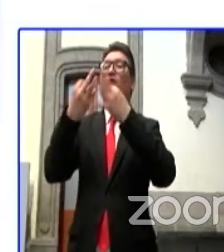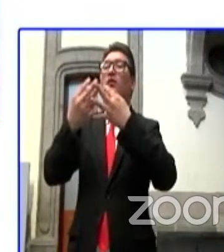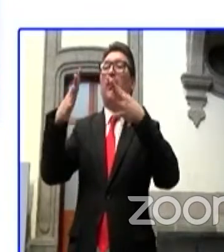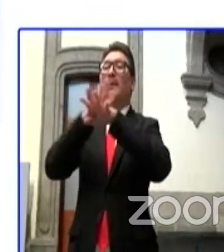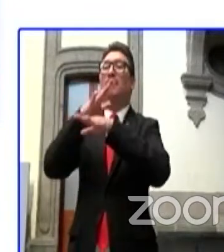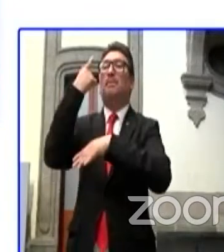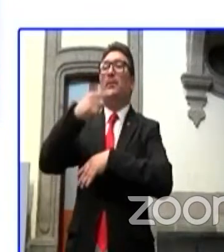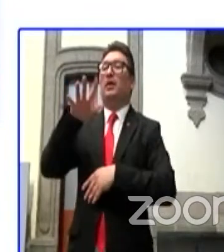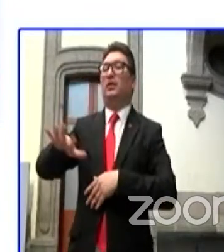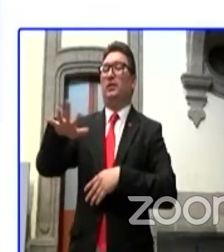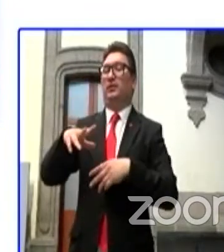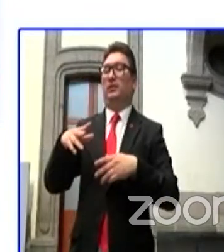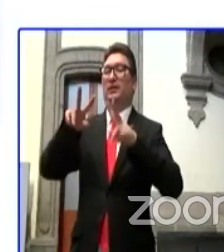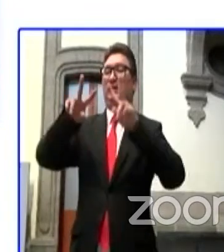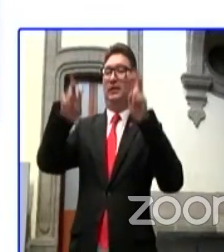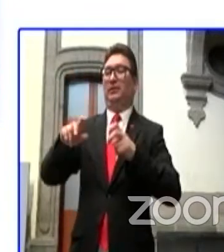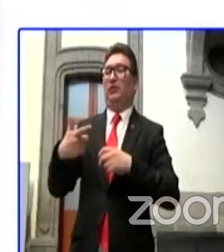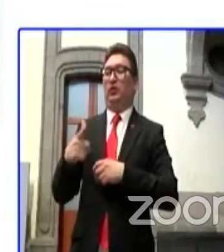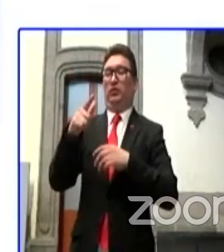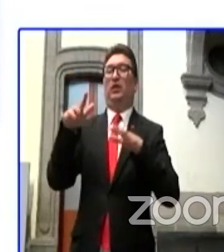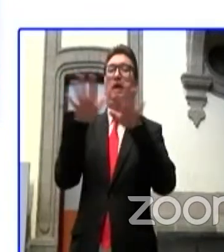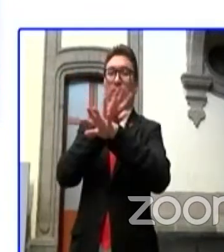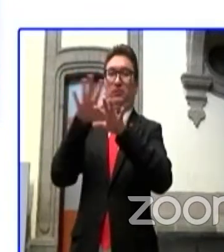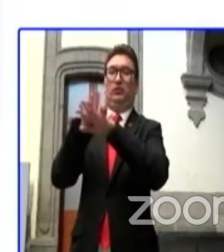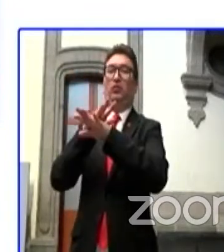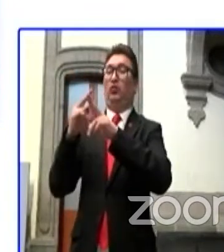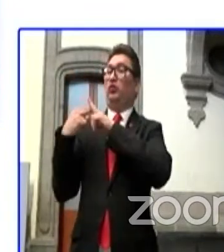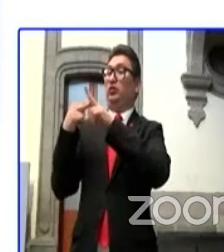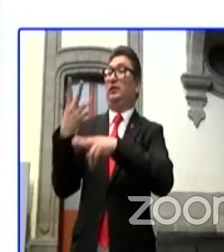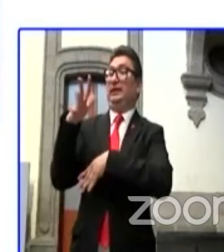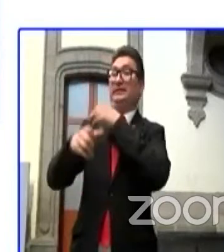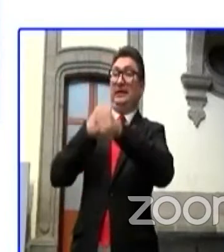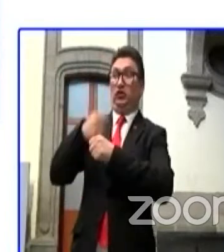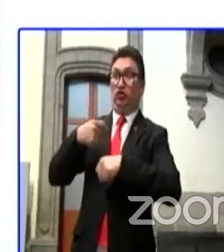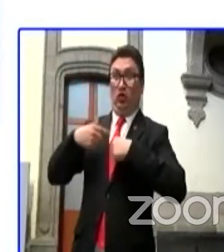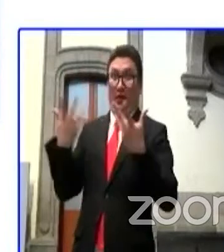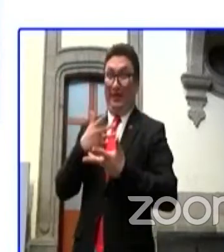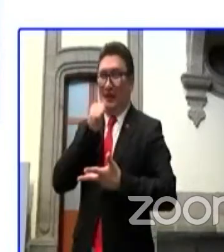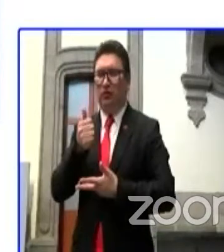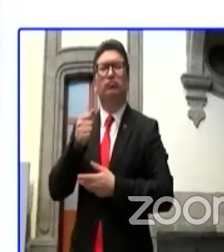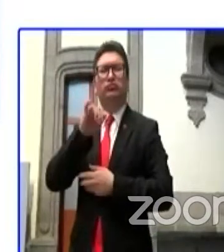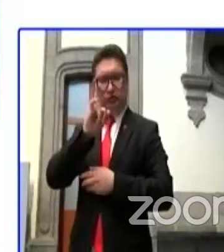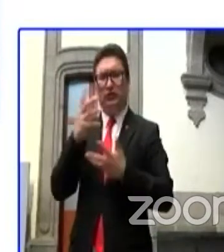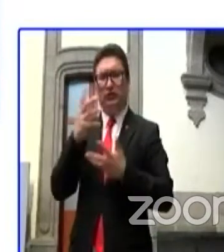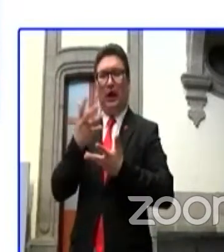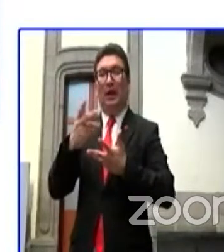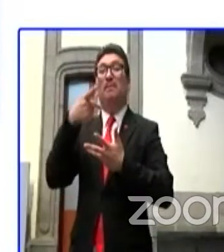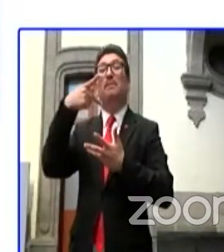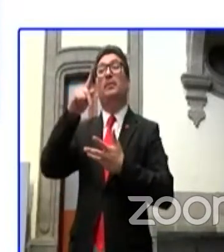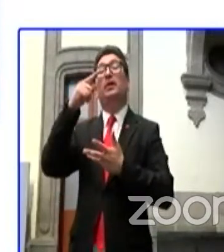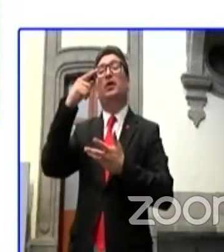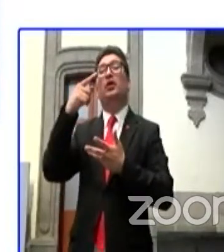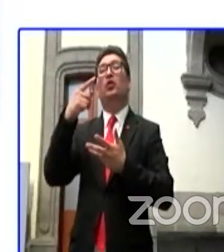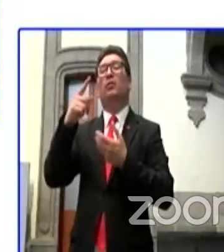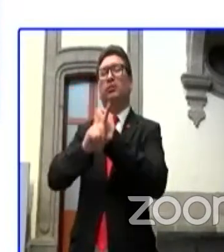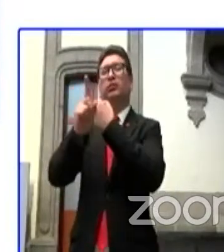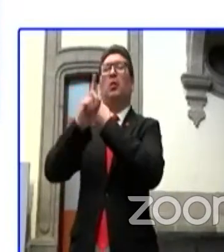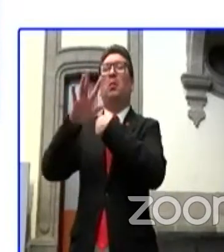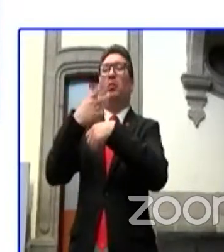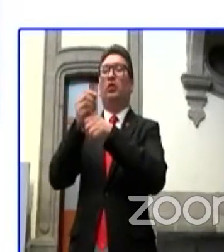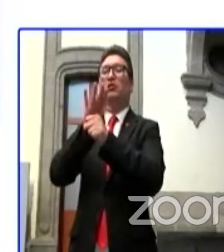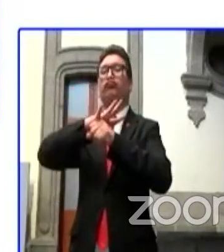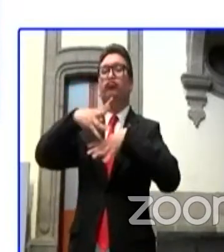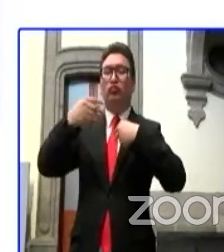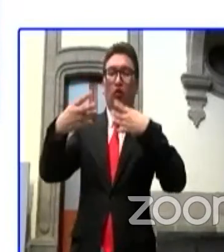en Guanajuato. No quiere decir que llevamos 10 años y no hemos hecho nada, pero creo y estoy convencido que la pandemia, la situación económica y la inseguridad